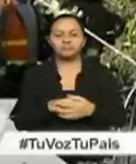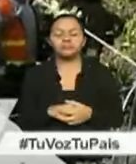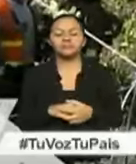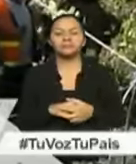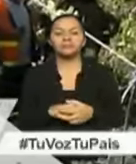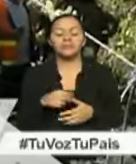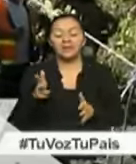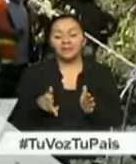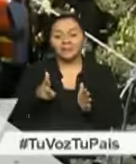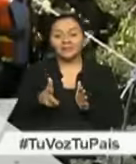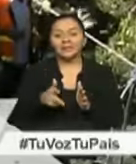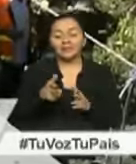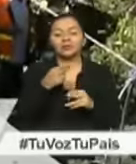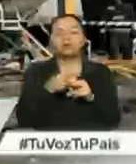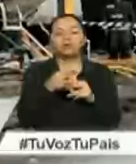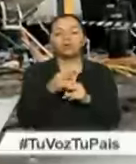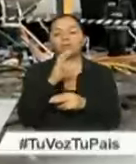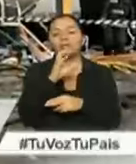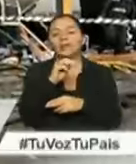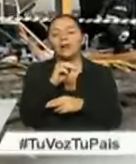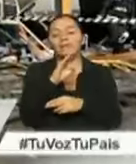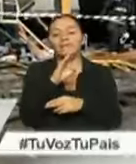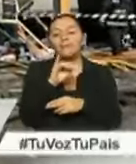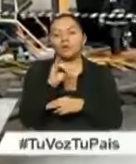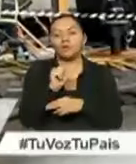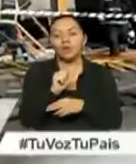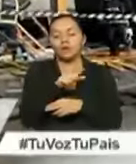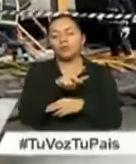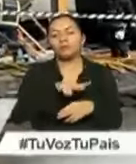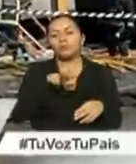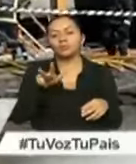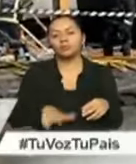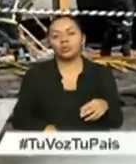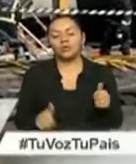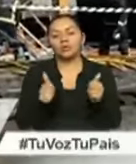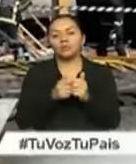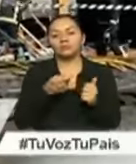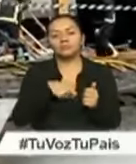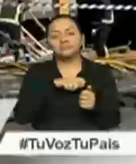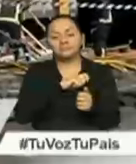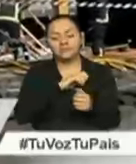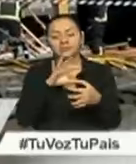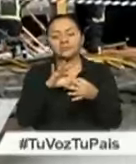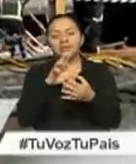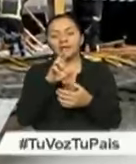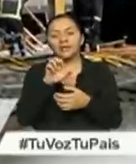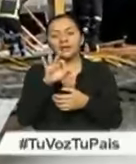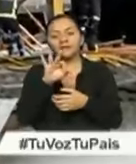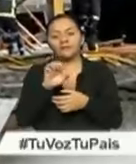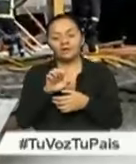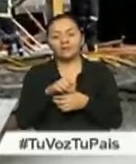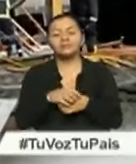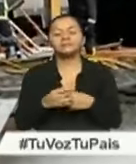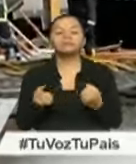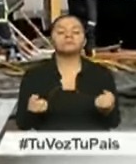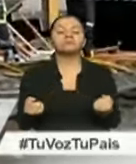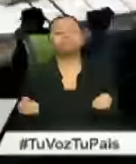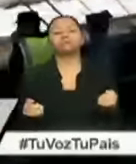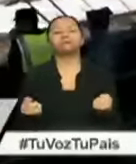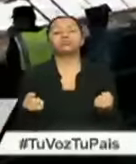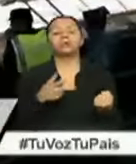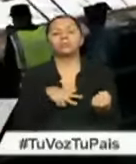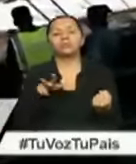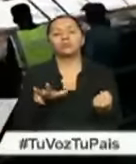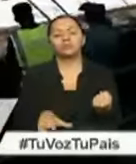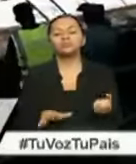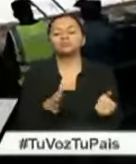El tren es de la compañía Camboios de Portugal, que comparte el servicio de esta línea con Renfe. El maquinista también era portugués y figura entre